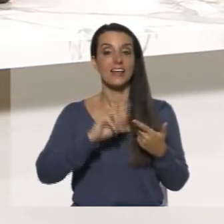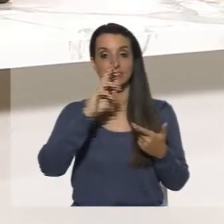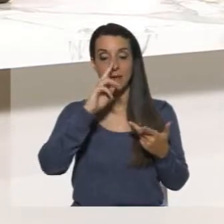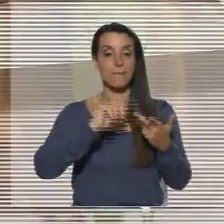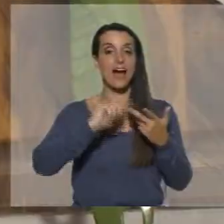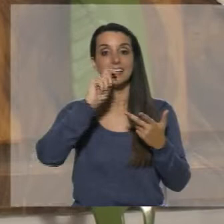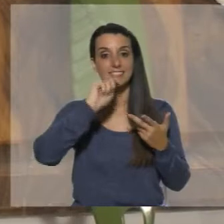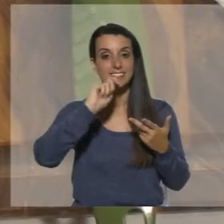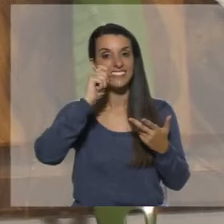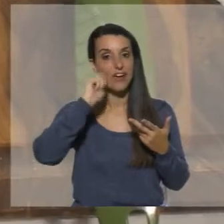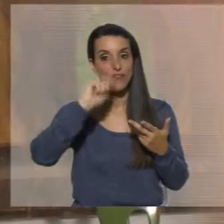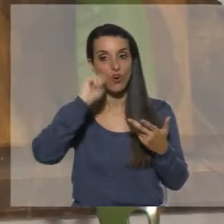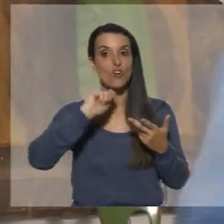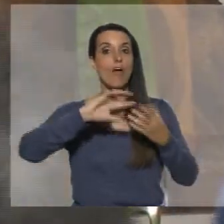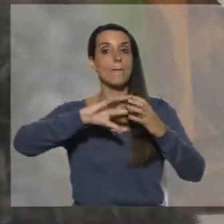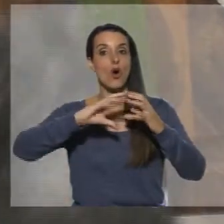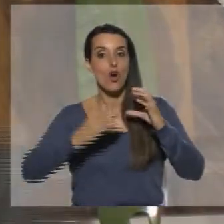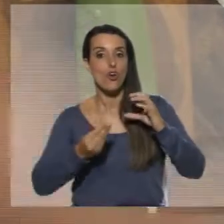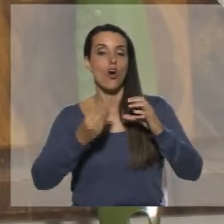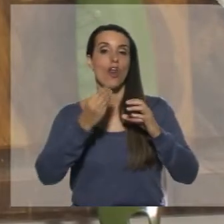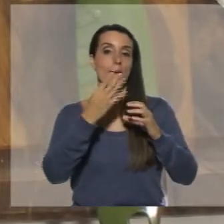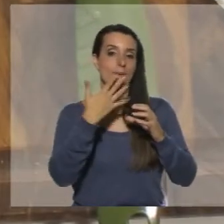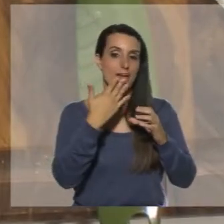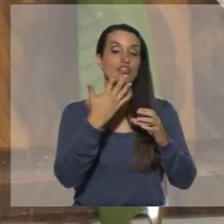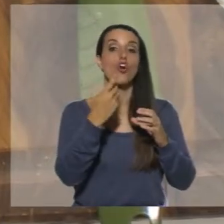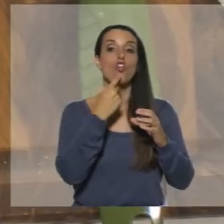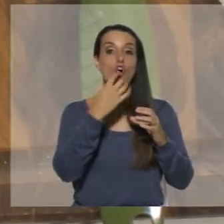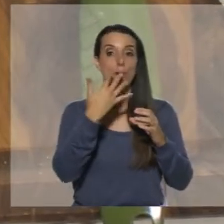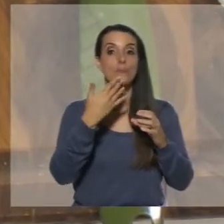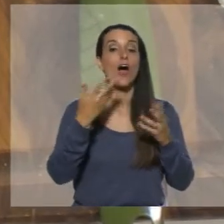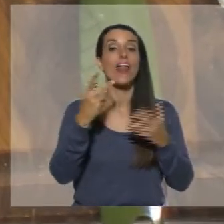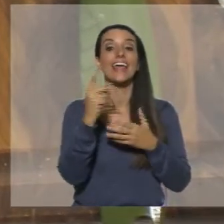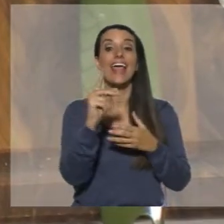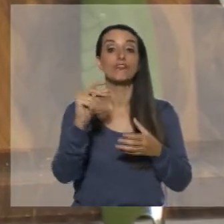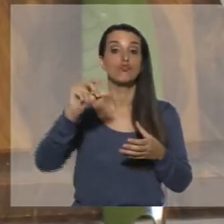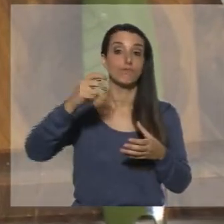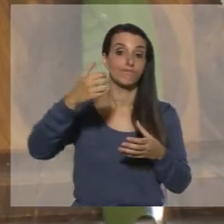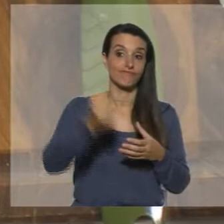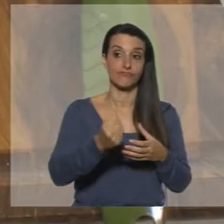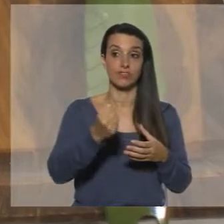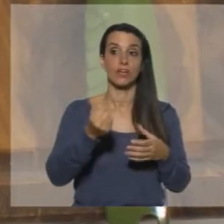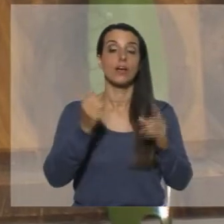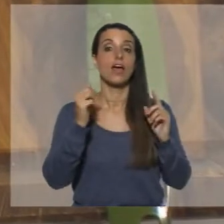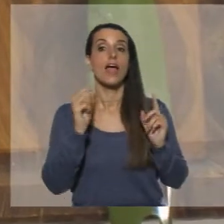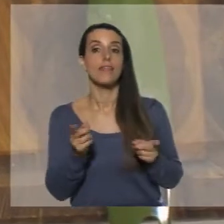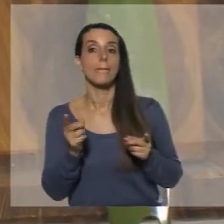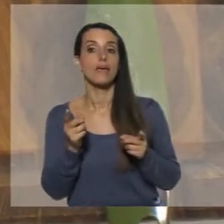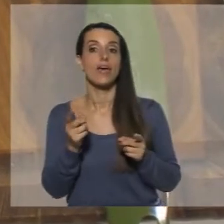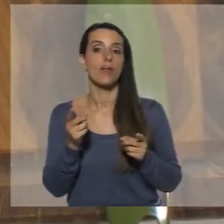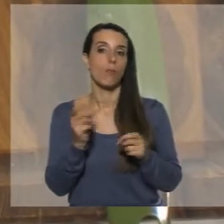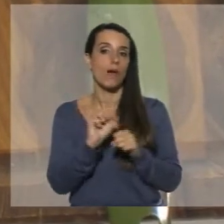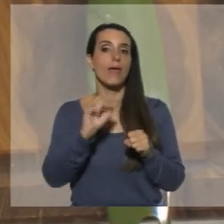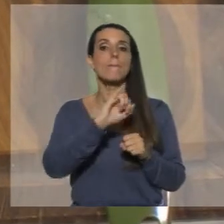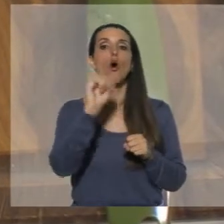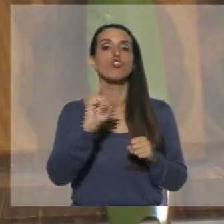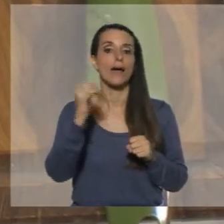el morrón, pimentón, ajo. Le vamos a poner un poco de ketchup. Bien. Encía, y queso rallado. ¿Se le puede poner mostaza, como decía alguno de los